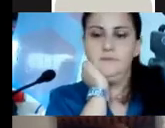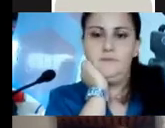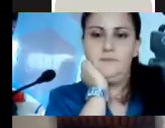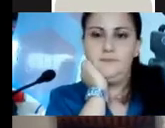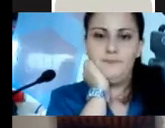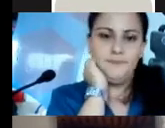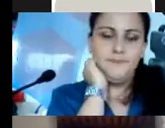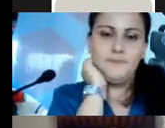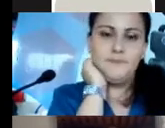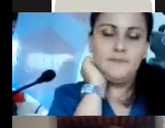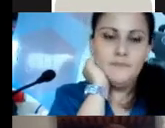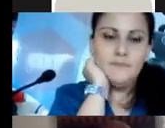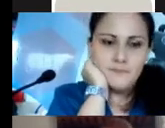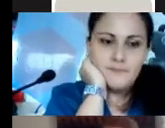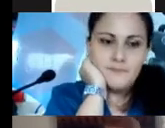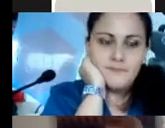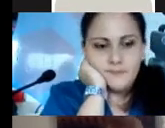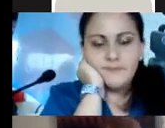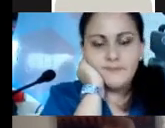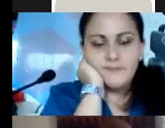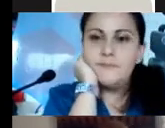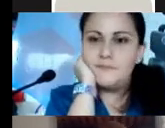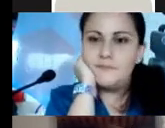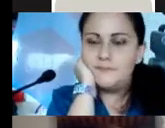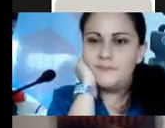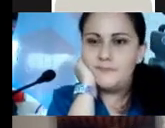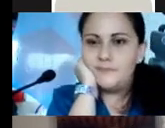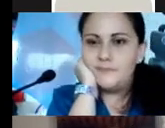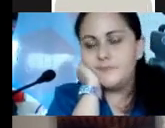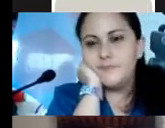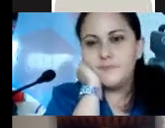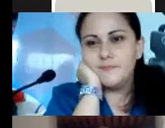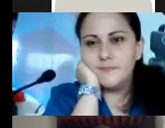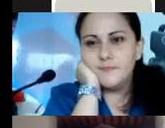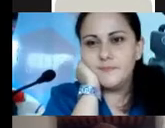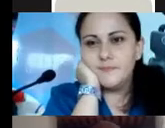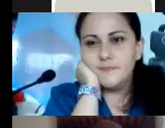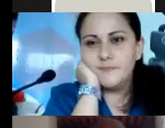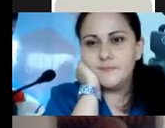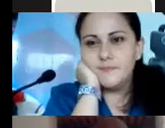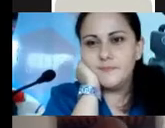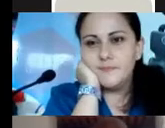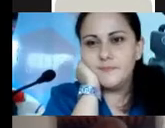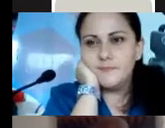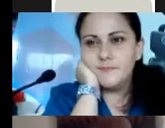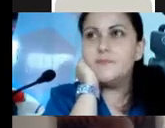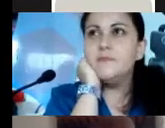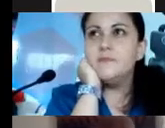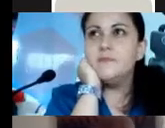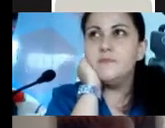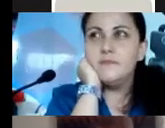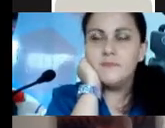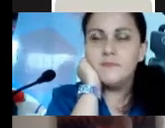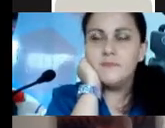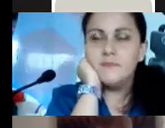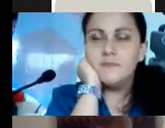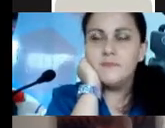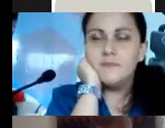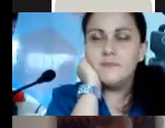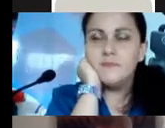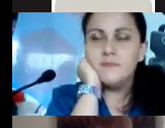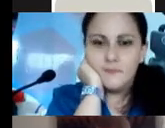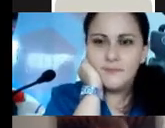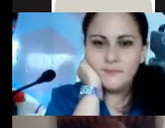contenimiento. Acomodar el crecimiento, claramente tenemos que tener un sistema que realmente crezca con el